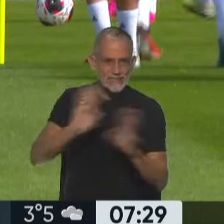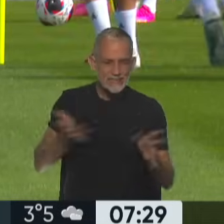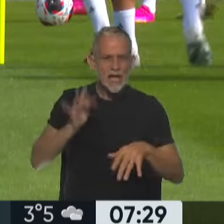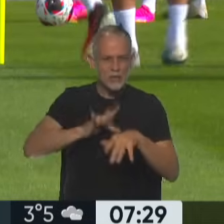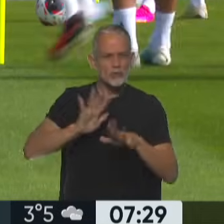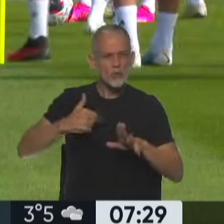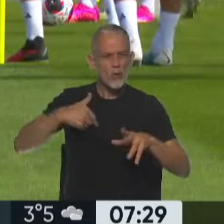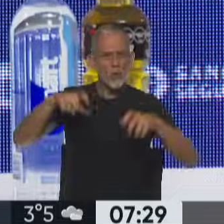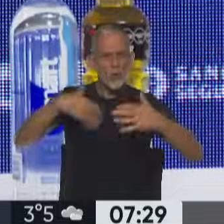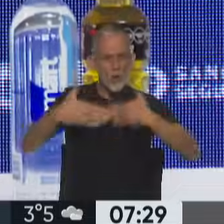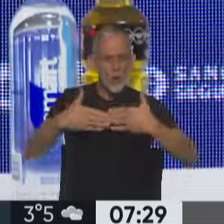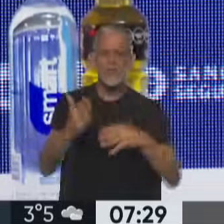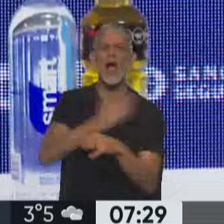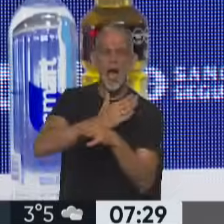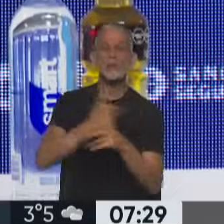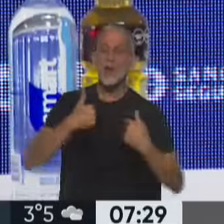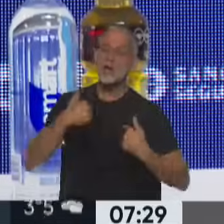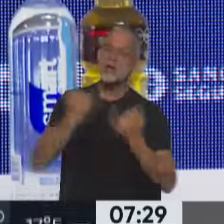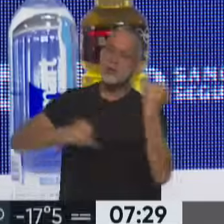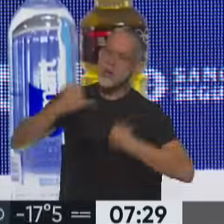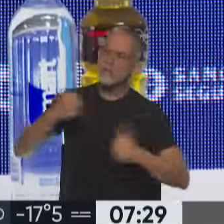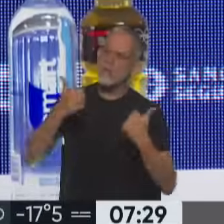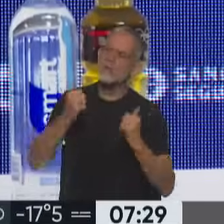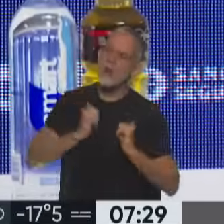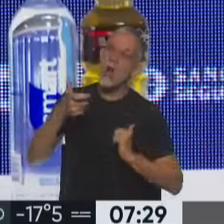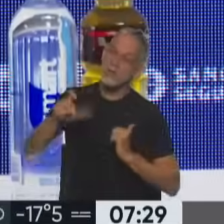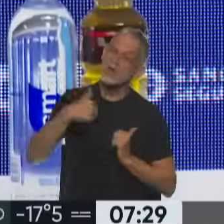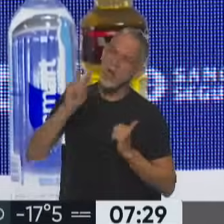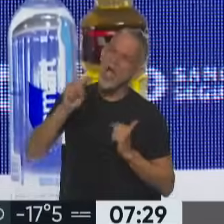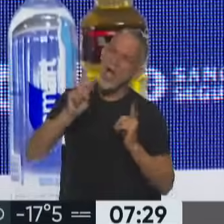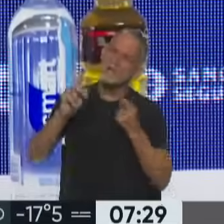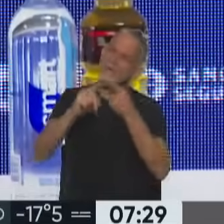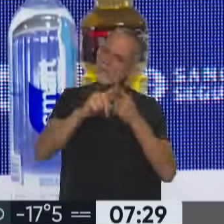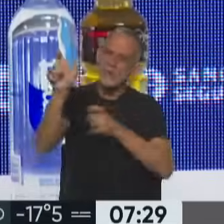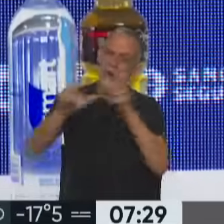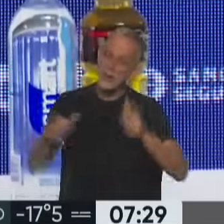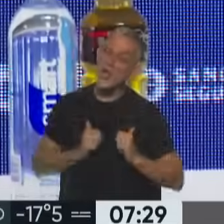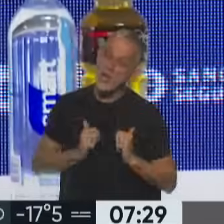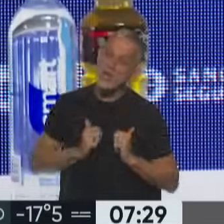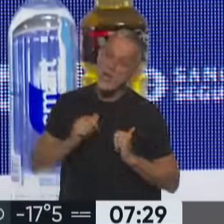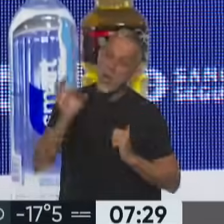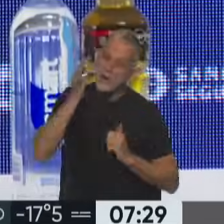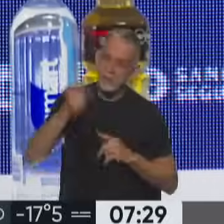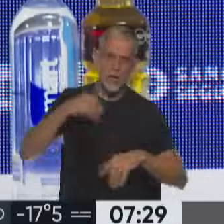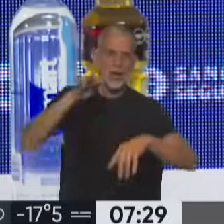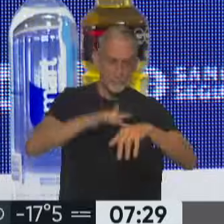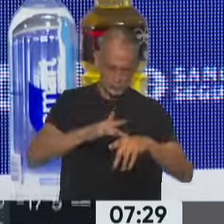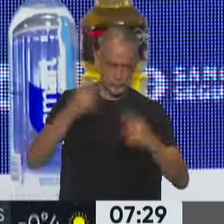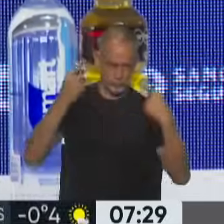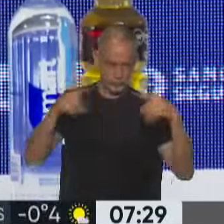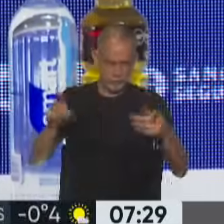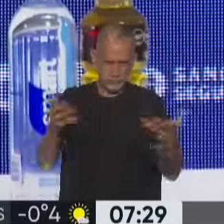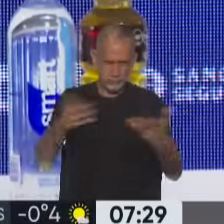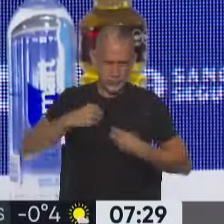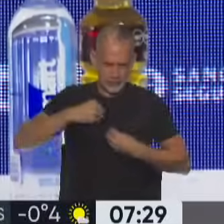y antes de jugarlo, me mostraron un montón de cosas, hablé con un montón de gente que ha jugado ahí, después cuando te toca jugar,